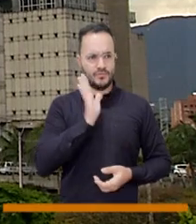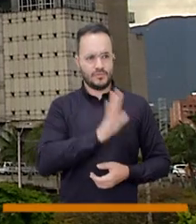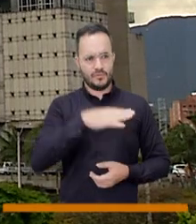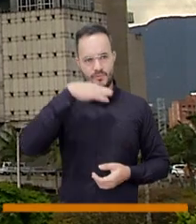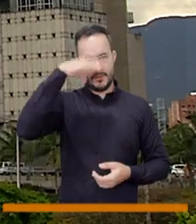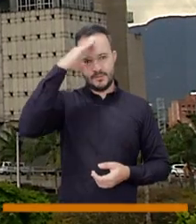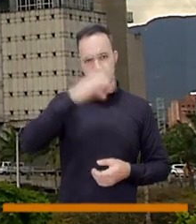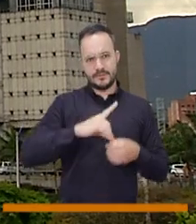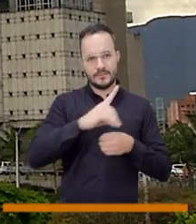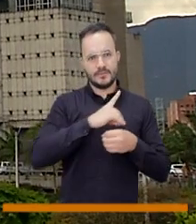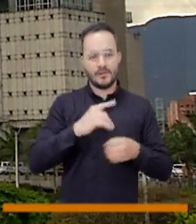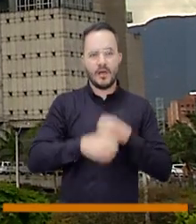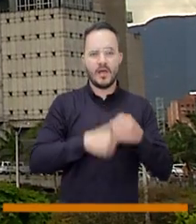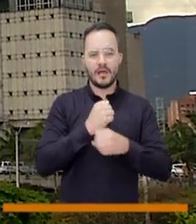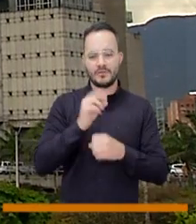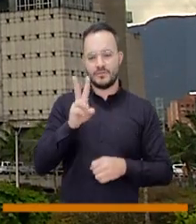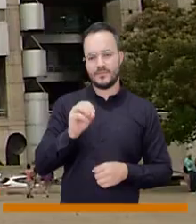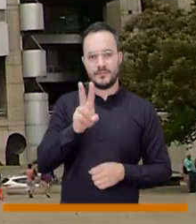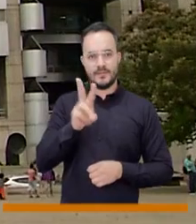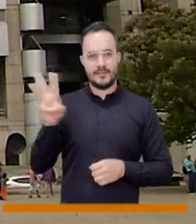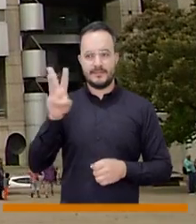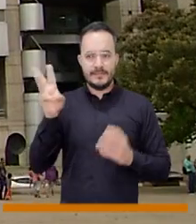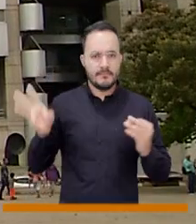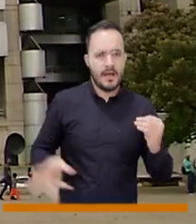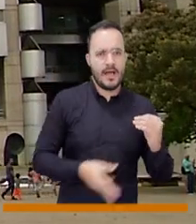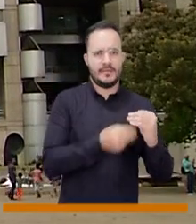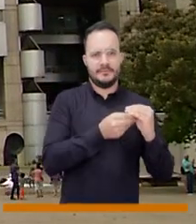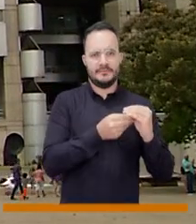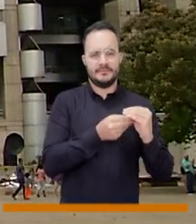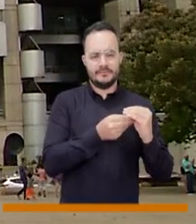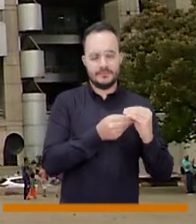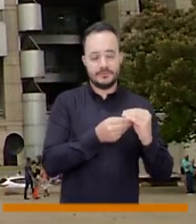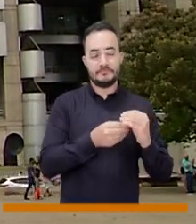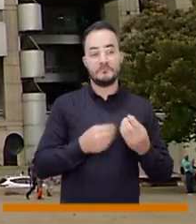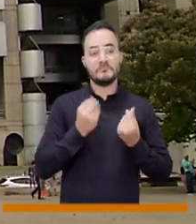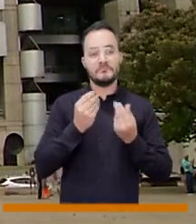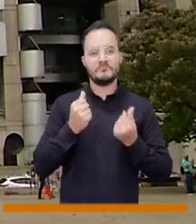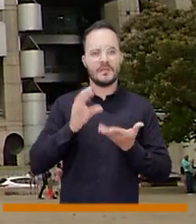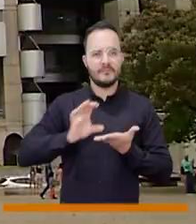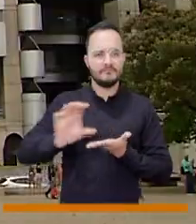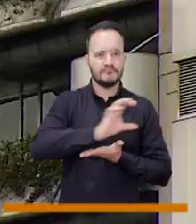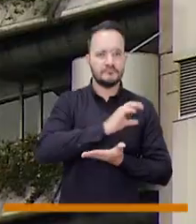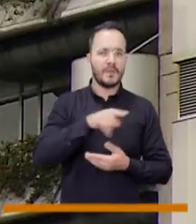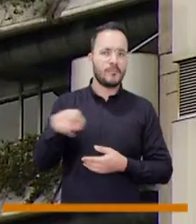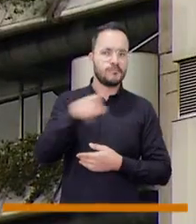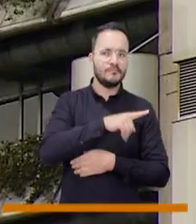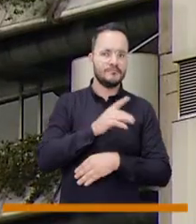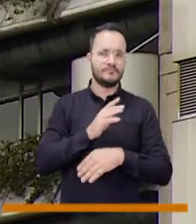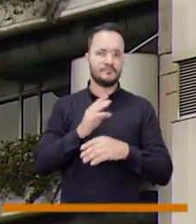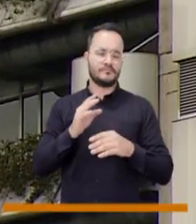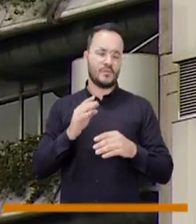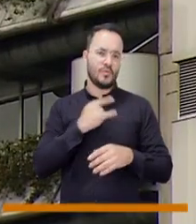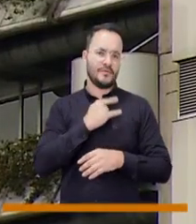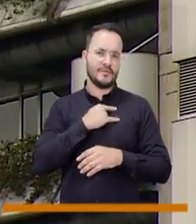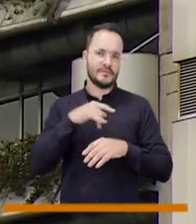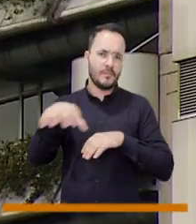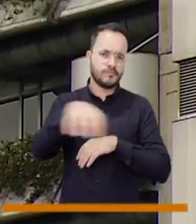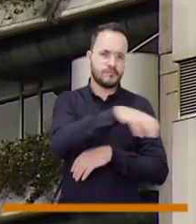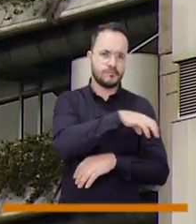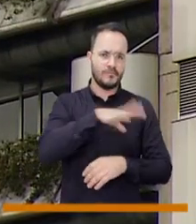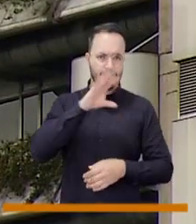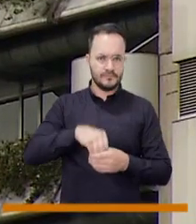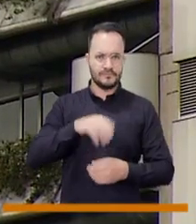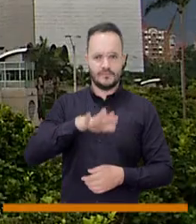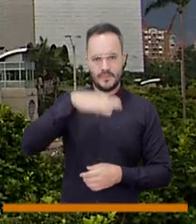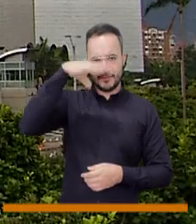Distrito General de Medellín en la vigencia 2023 para la destinación de recursos a instituciones de